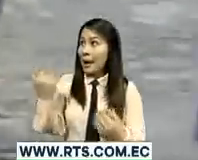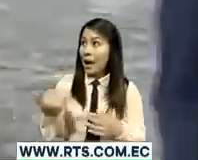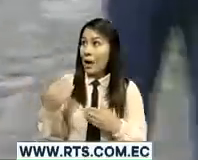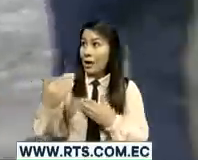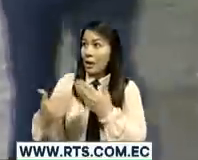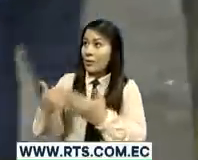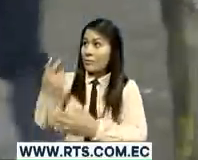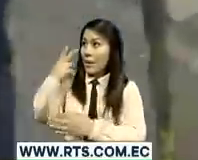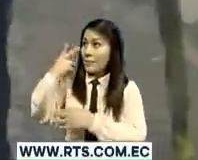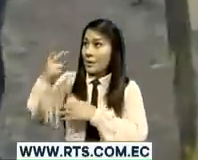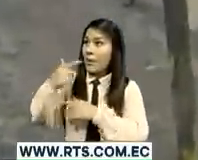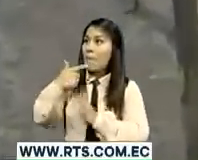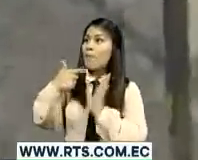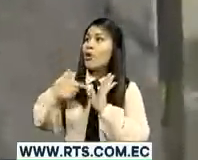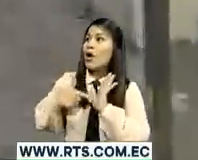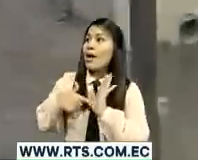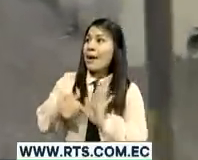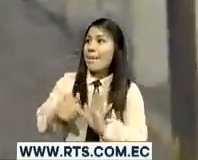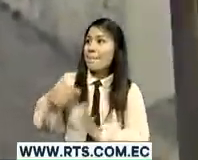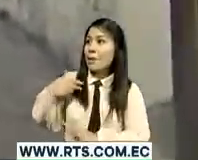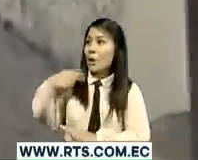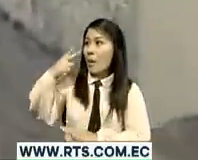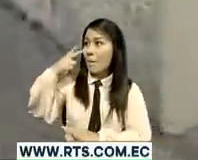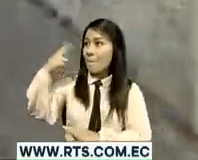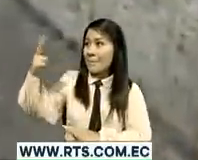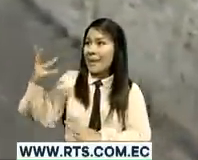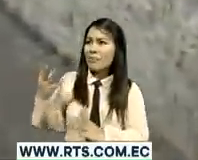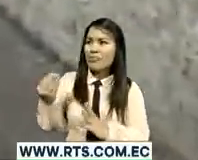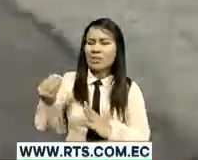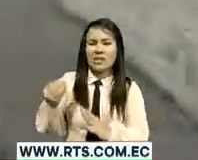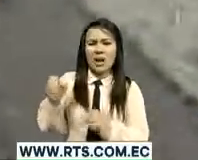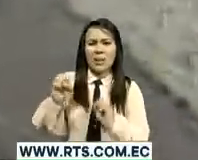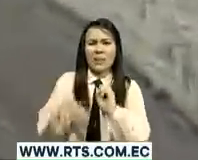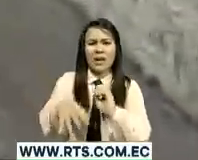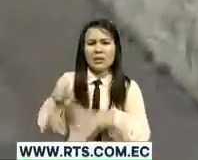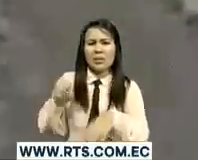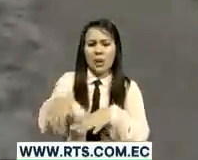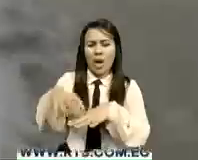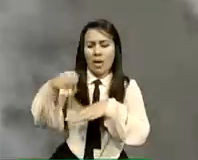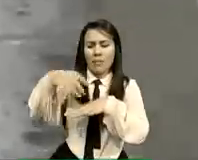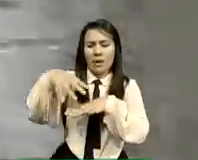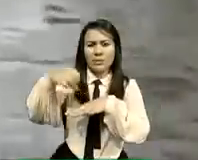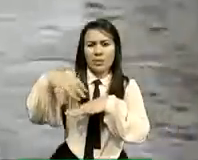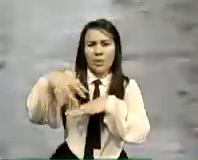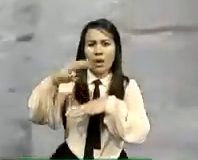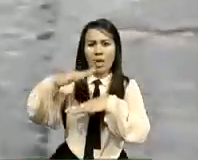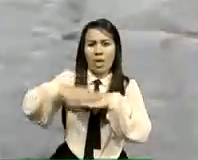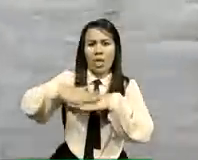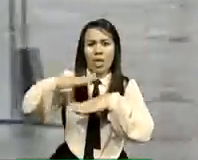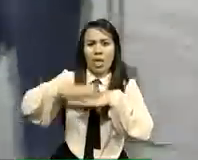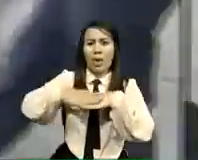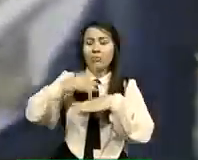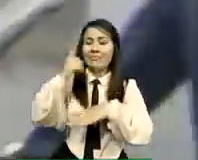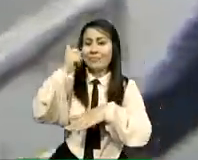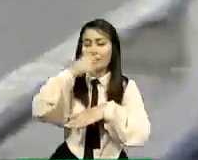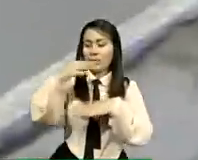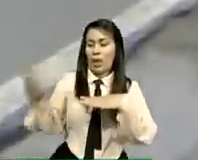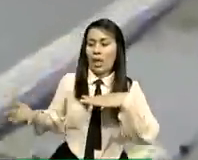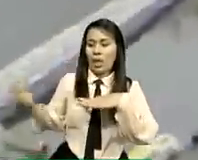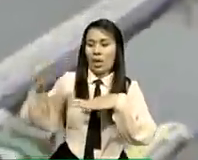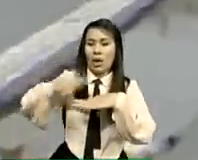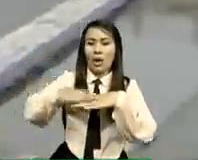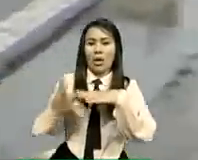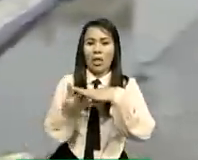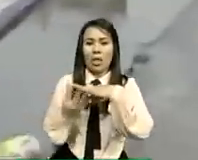se encuentra, por ejemplo, la acumulación de basura. Observen ustedes, vean, esta